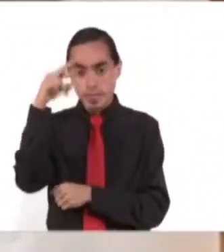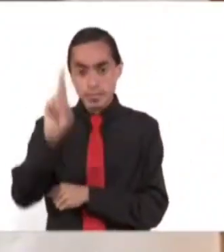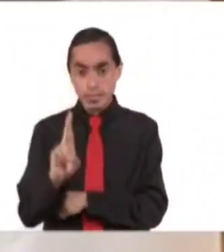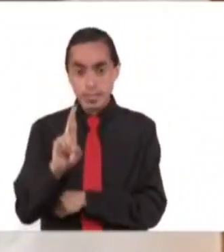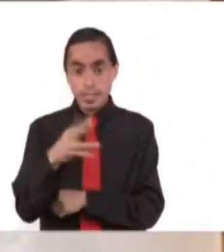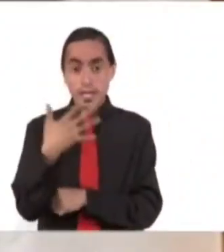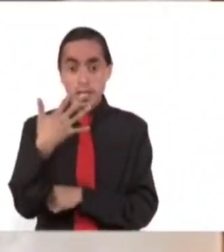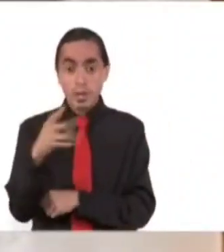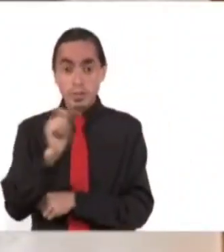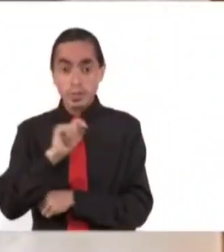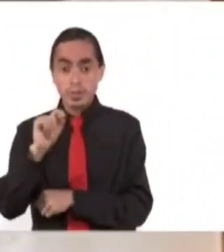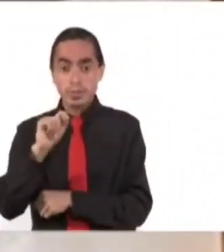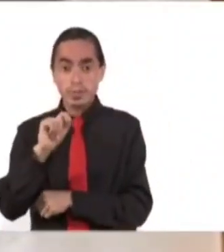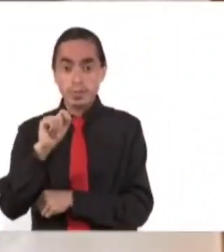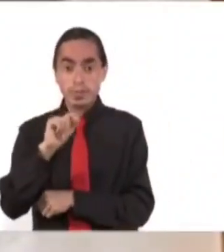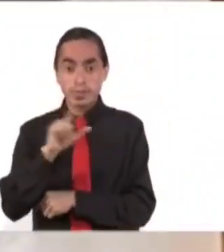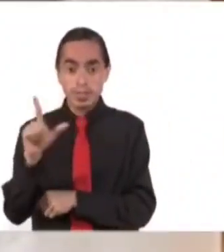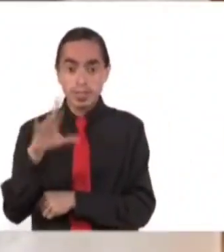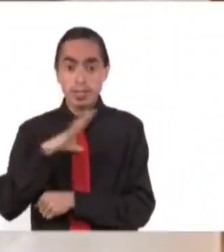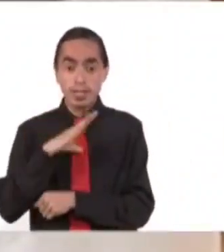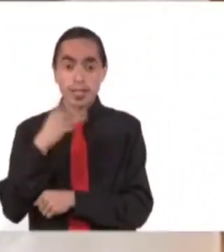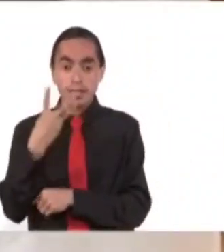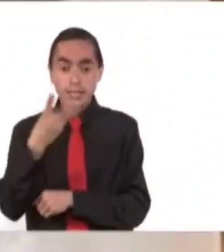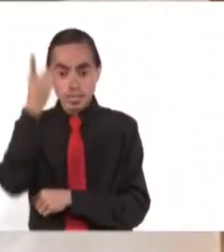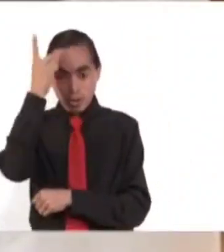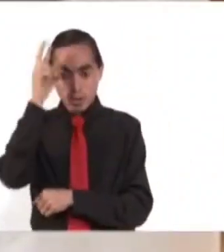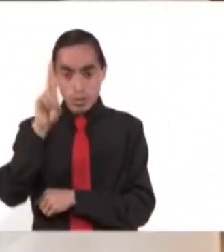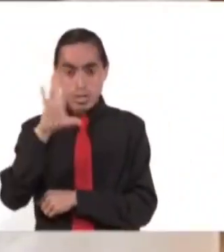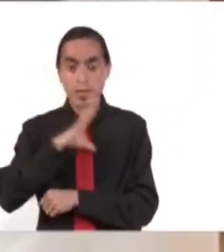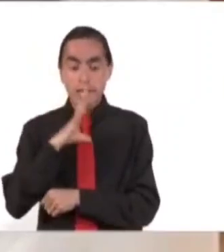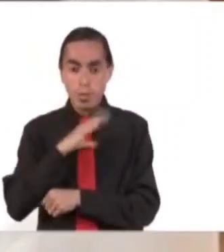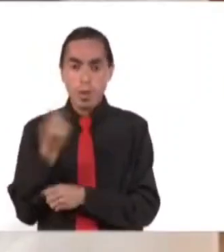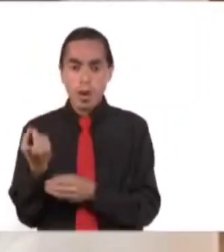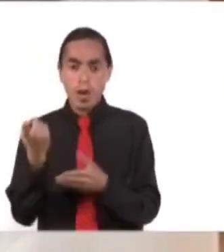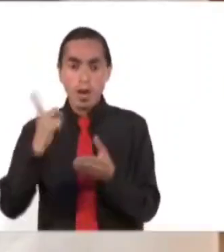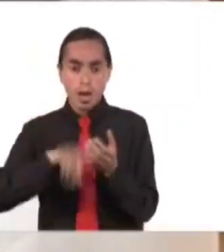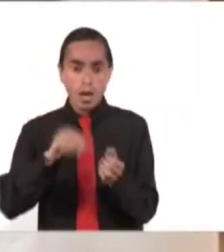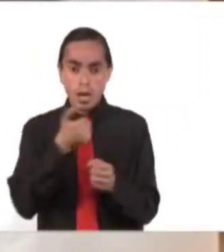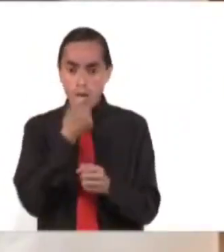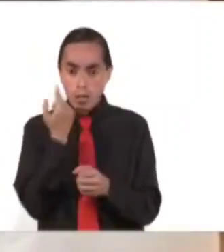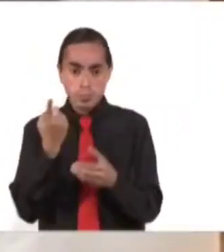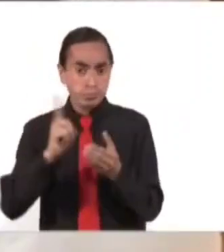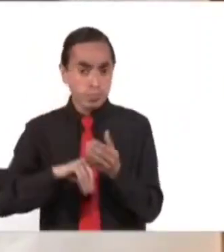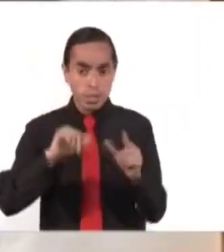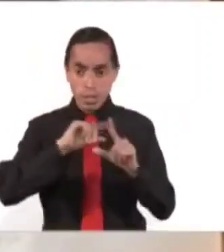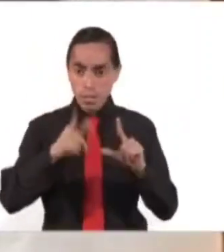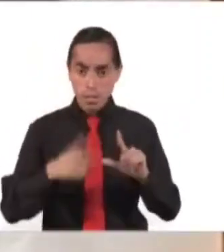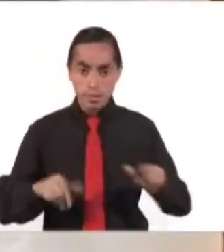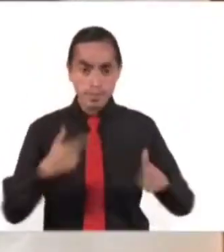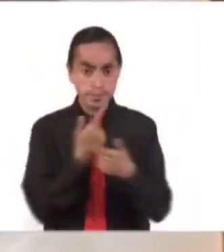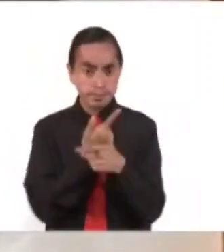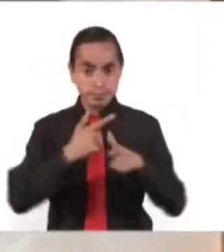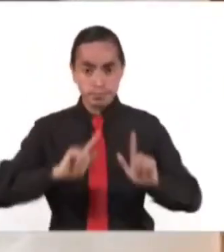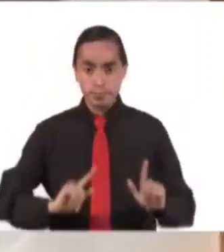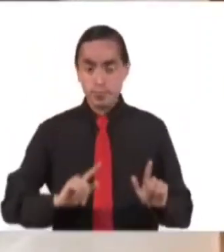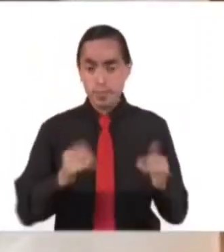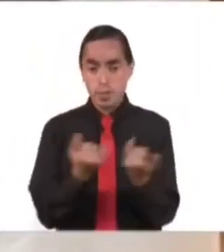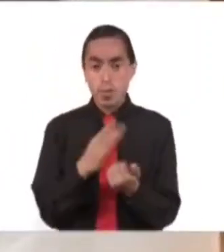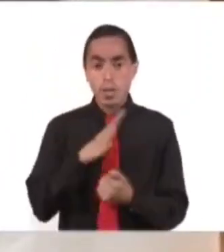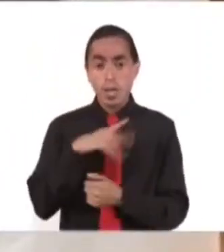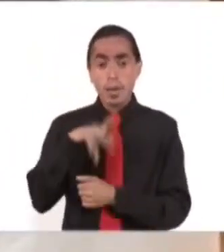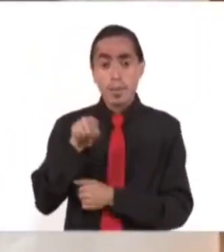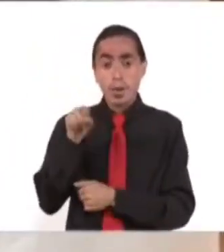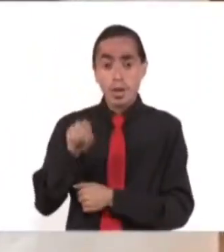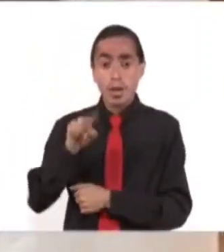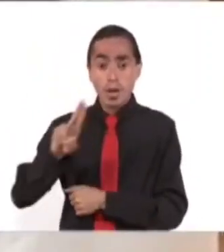y 3 doctorados. Ahí también pueden entrar estudiantes, por supuesto, de todo el país, inclusive de otros países. Pero en la Universidad de la